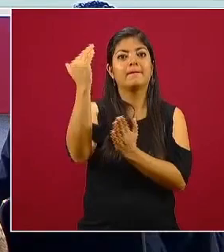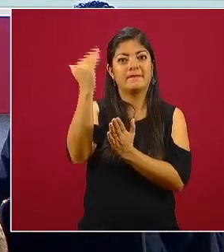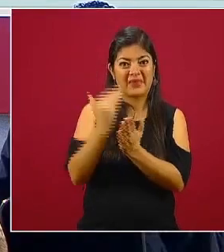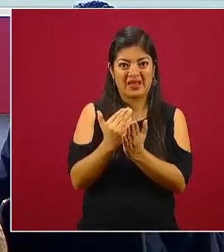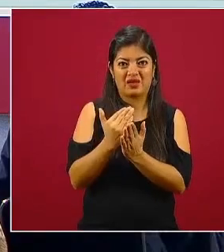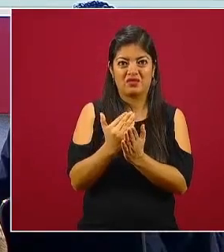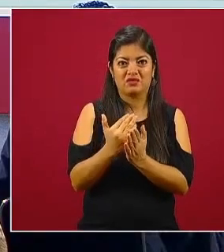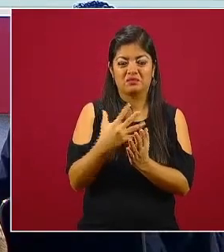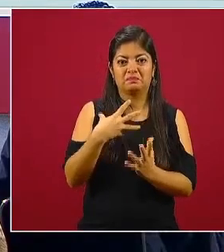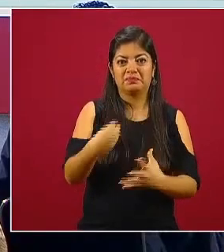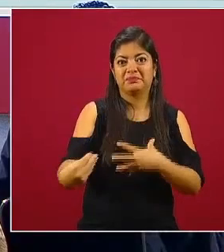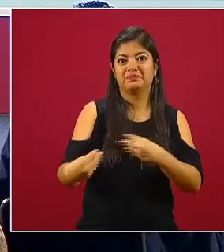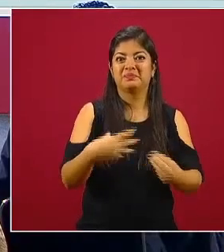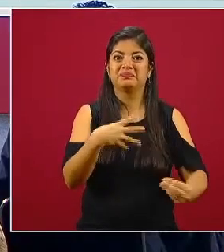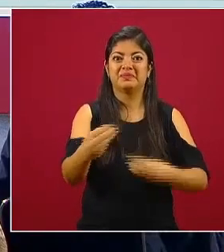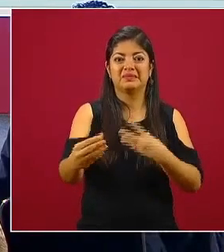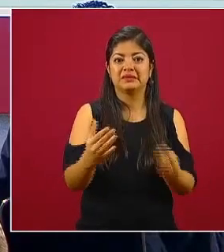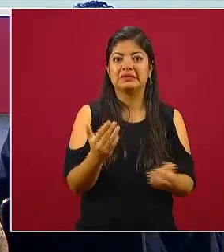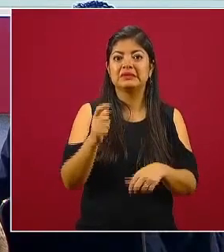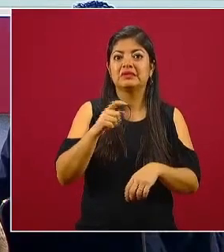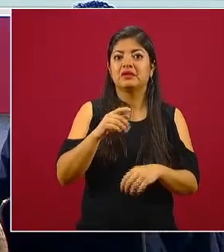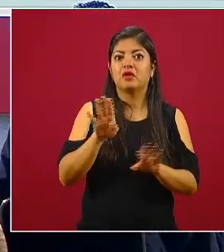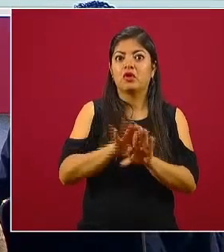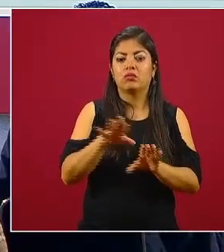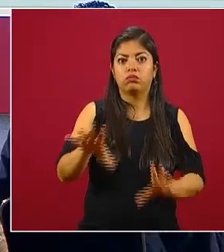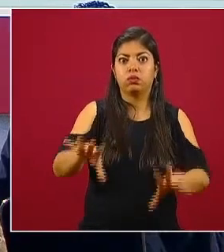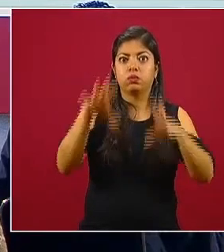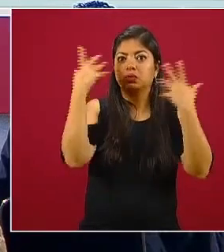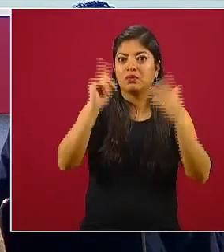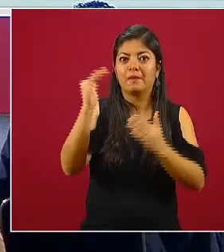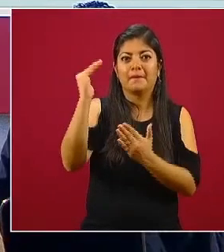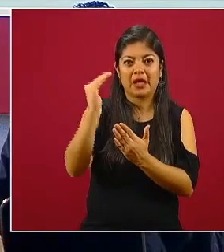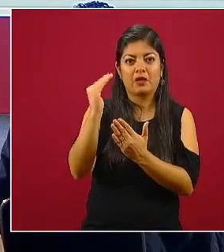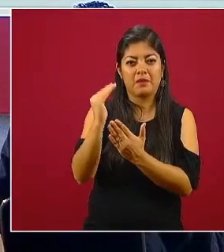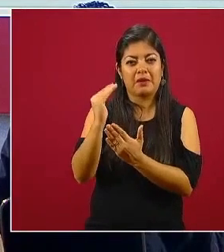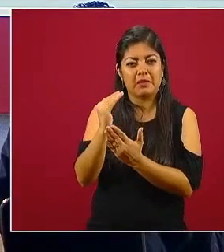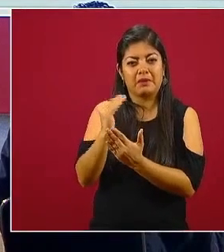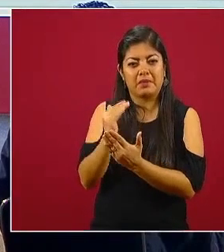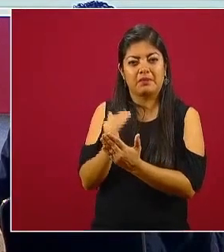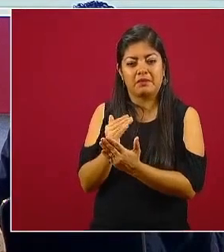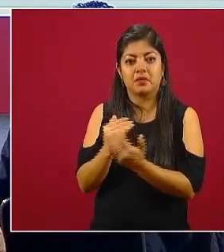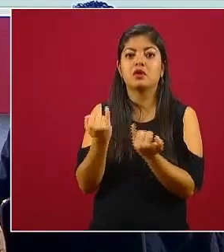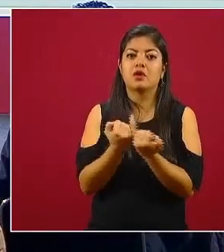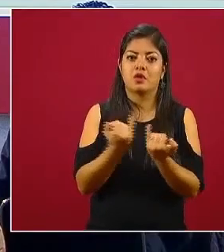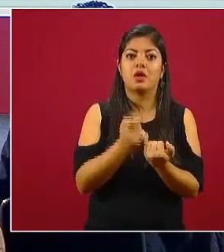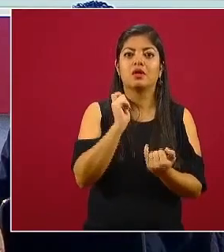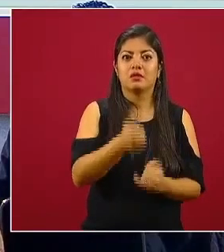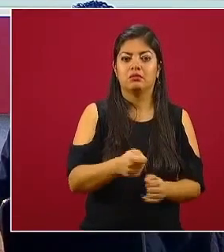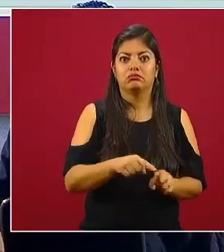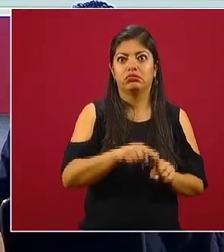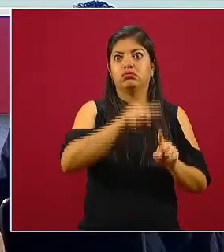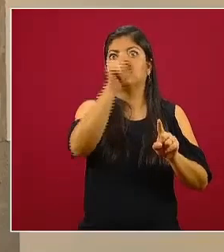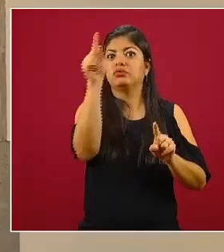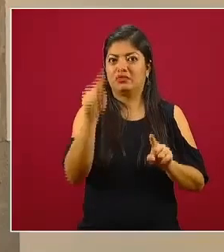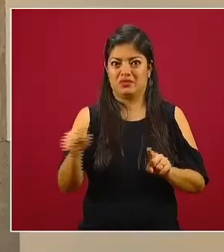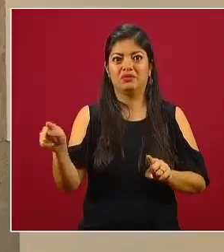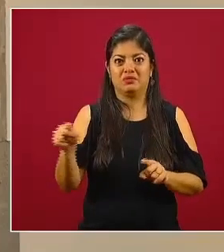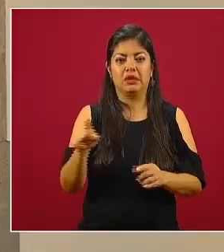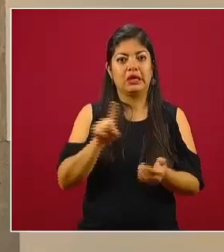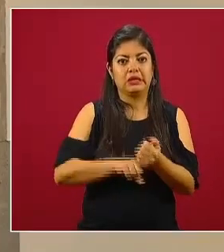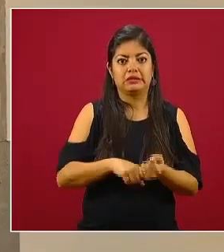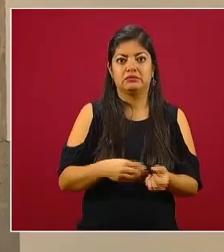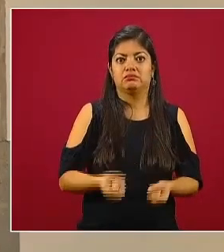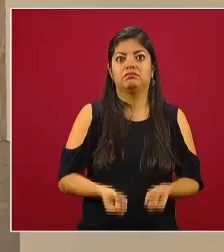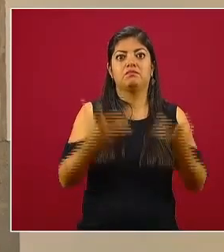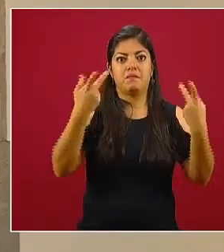la velocidad de propagación de la enfermedad y, por consiguiente, la reducción de la velocidad con que aparecen nuevos casos.